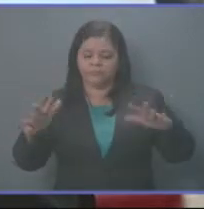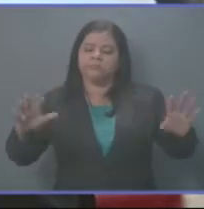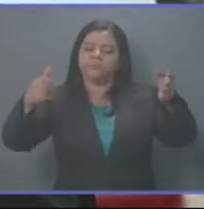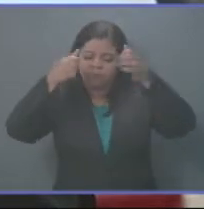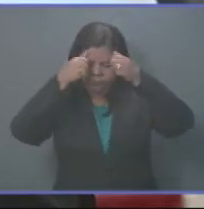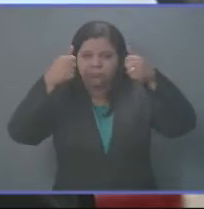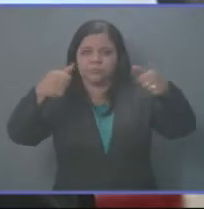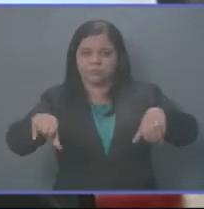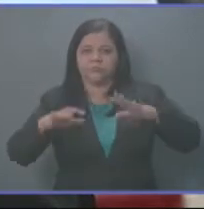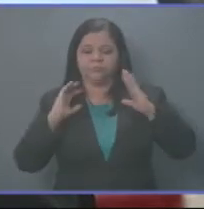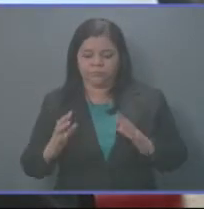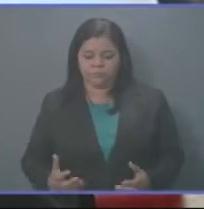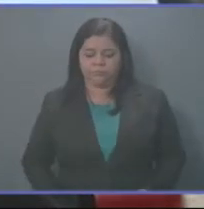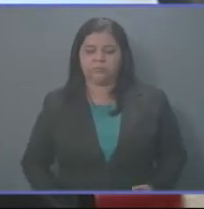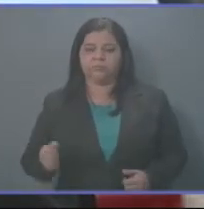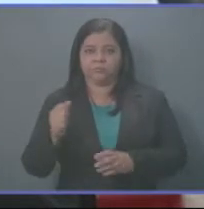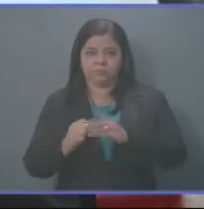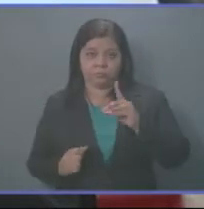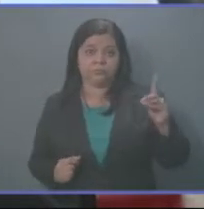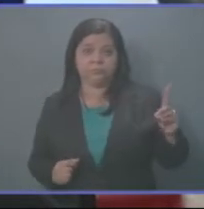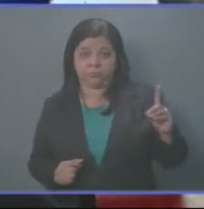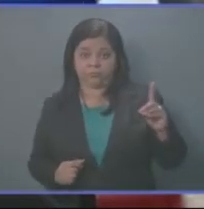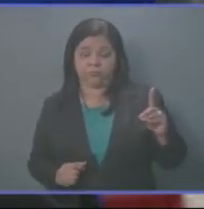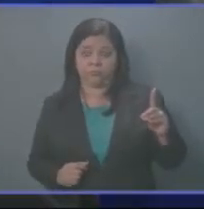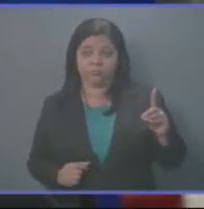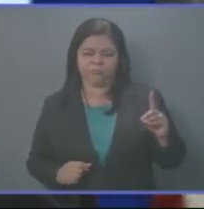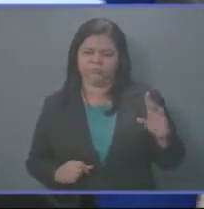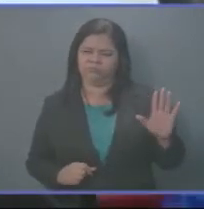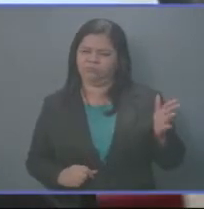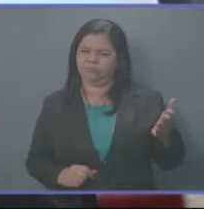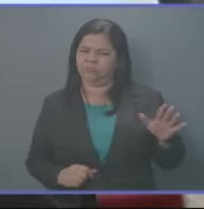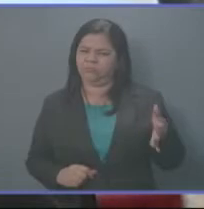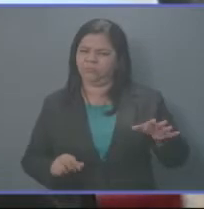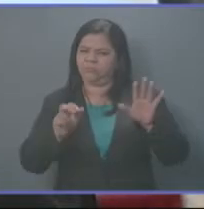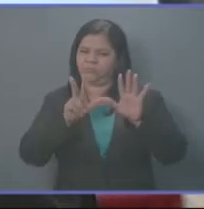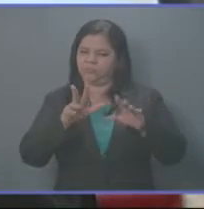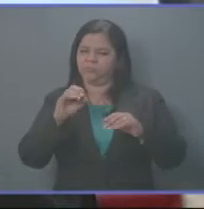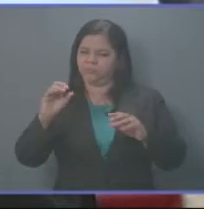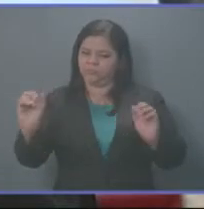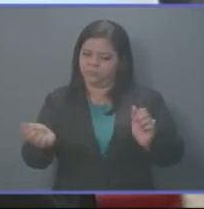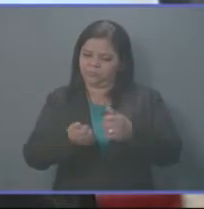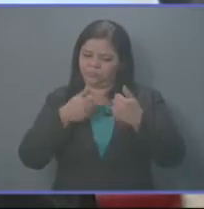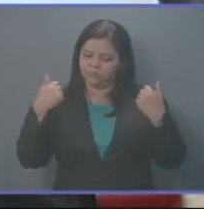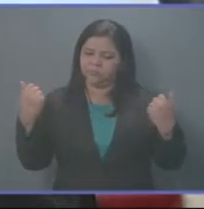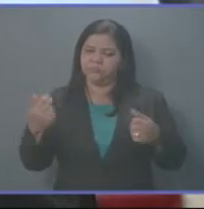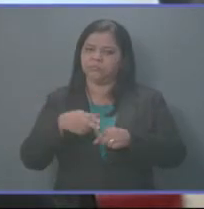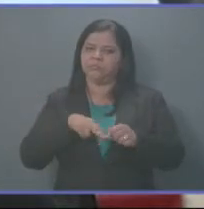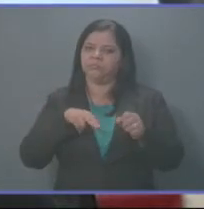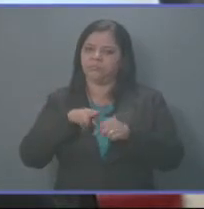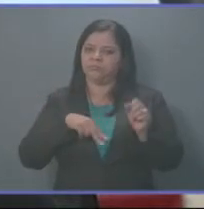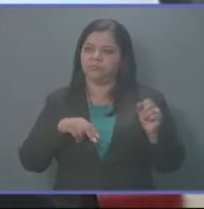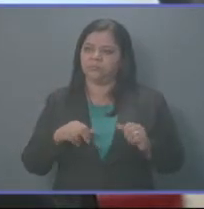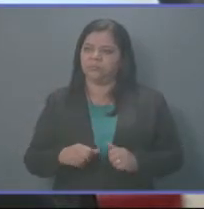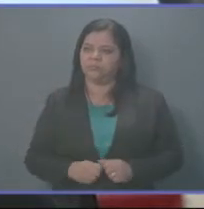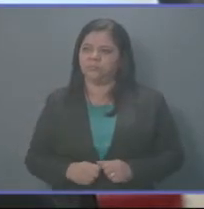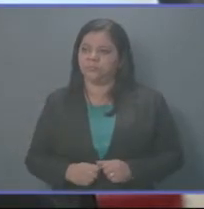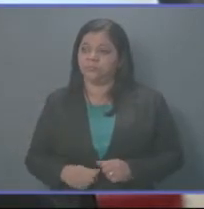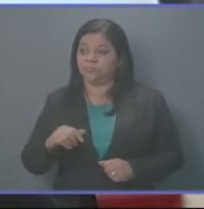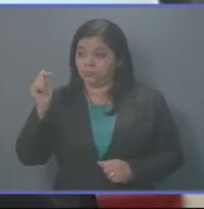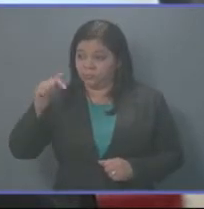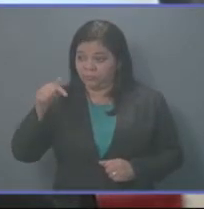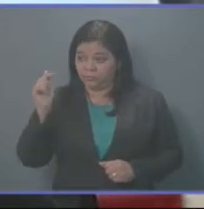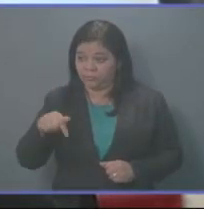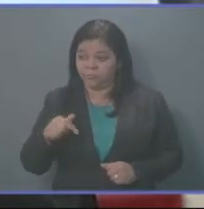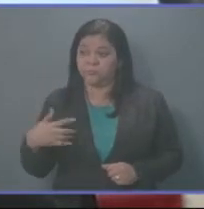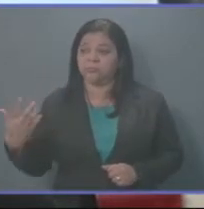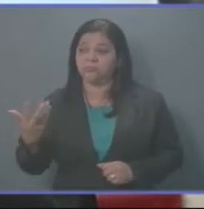a este gobierno de derecha casi los 800 millones de dólares. En esta ocasión